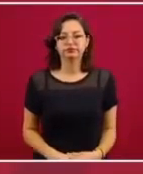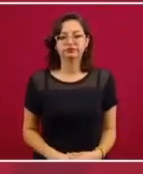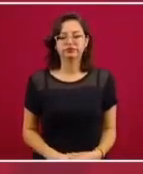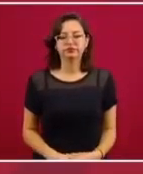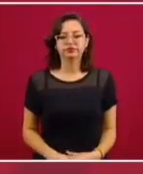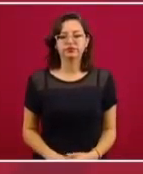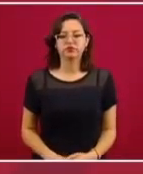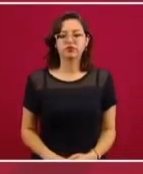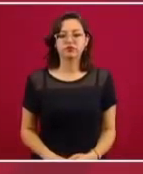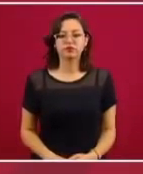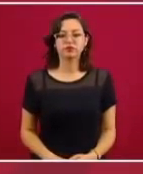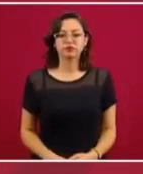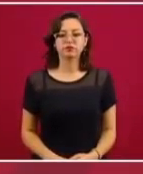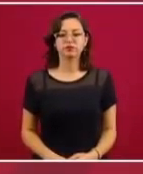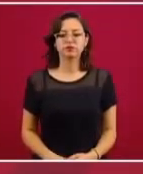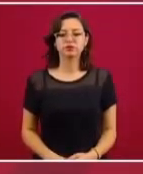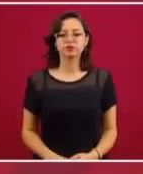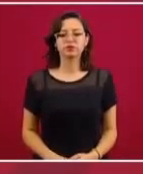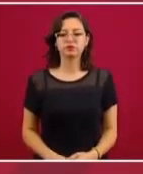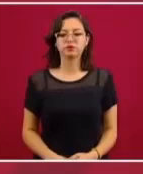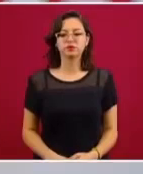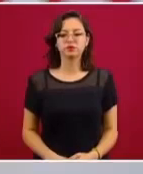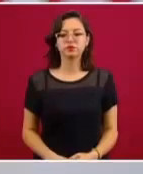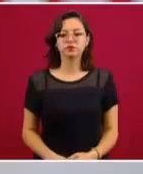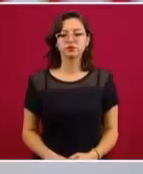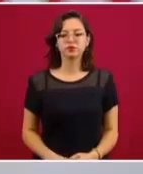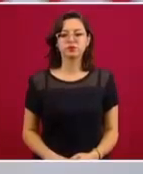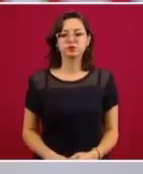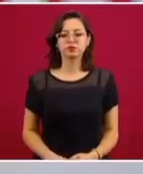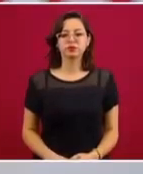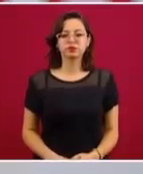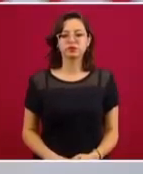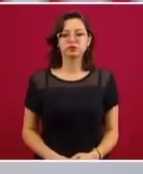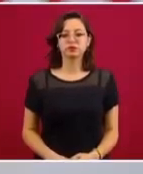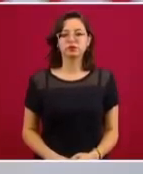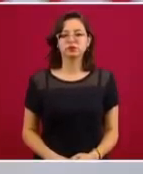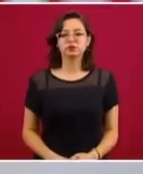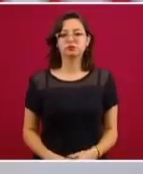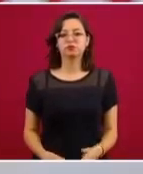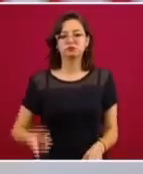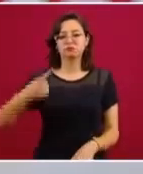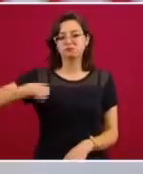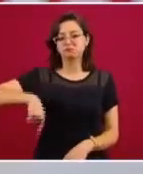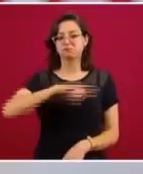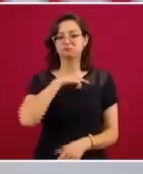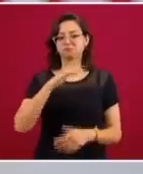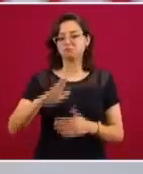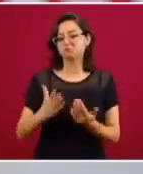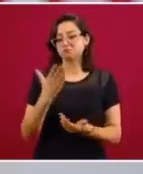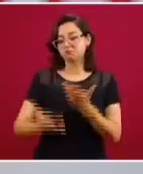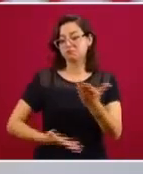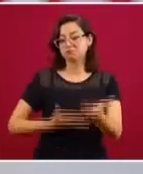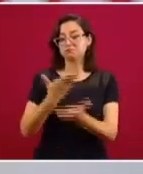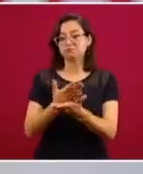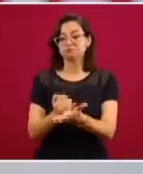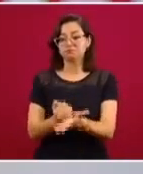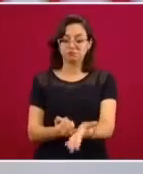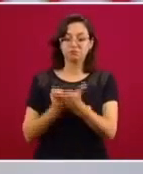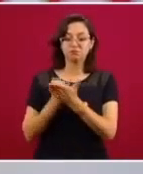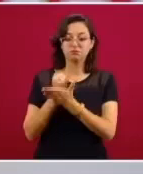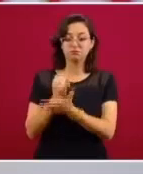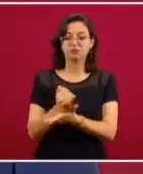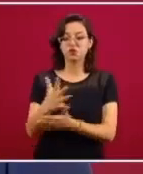Y al decidir esta postura de